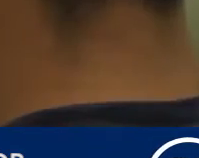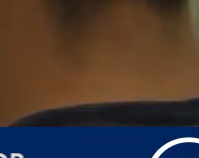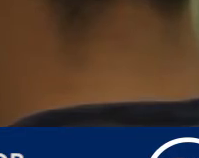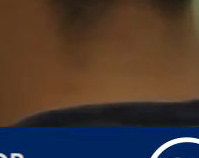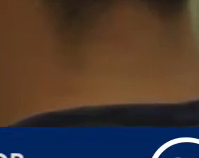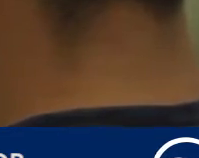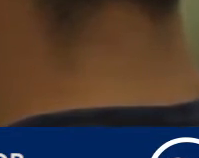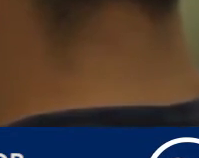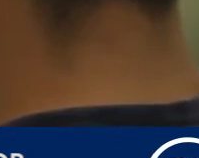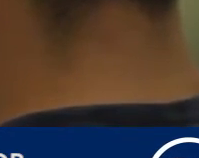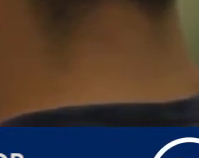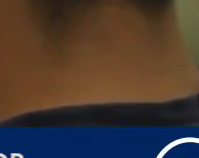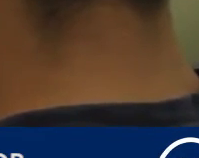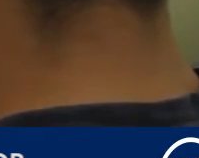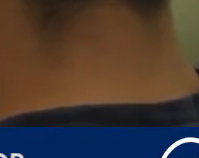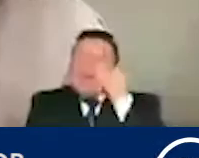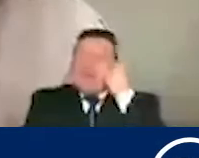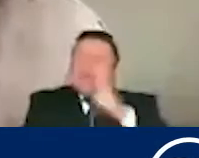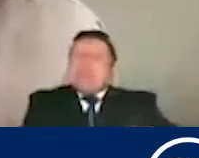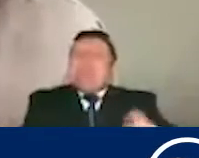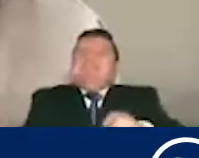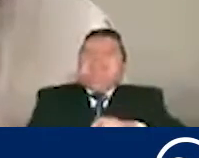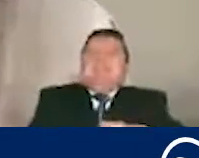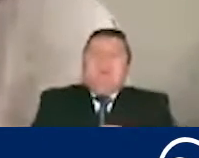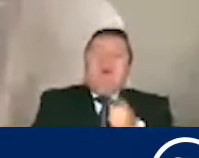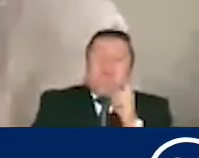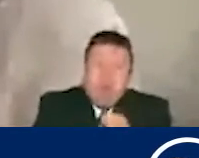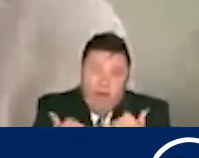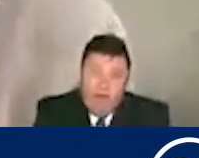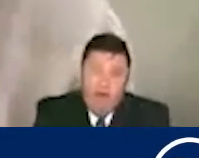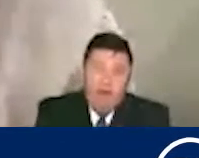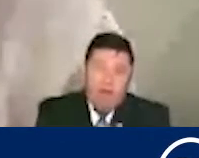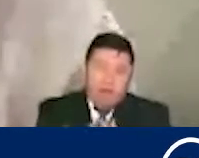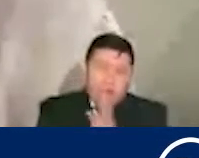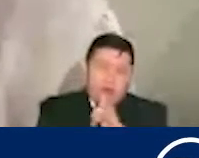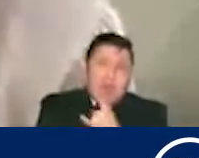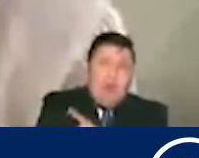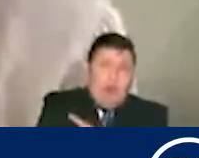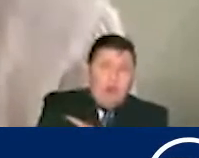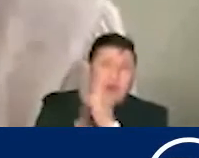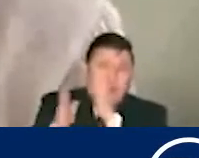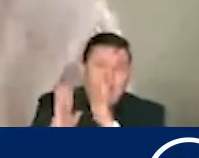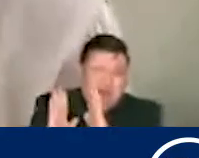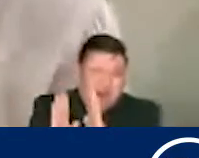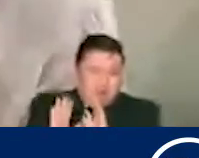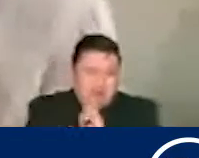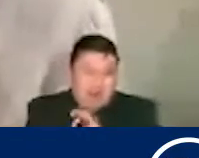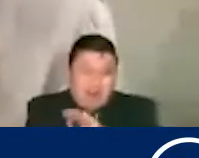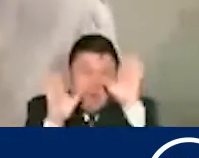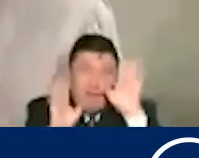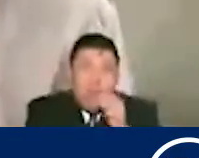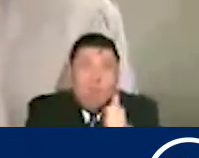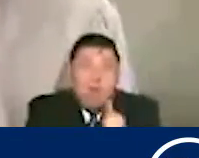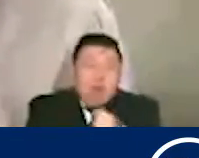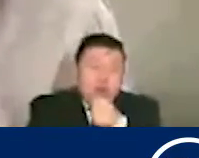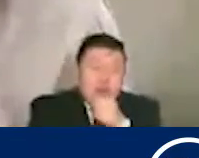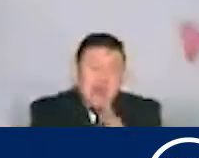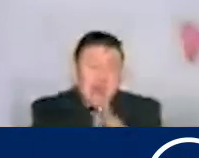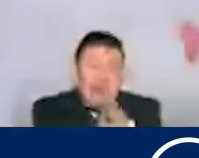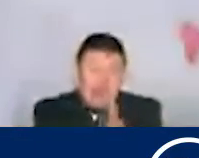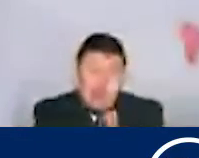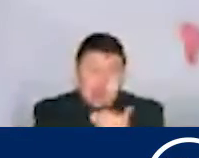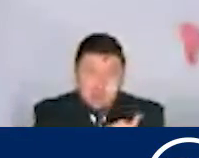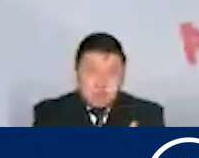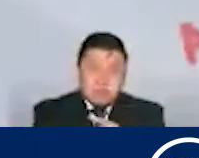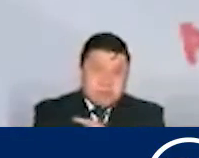privados y de instituciones de educación superior. A quien ahora me voy a pasar a dar el detalle. Yo diría que la primera noticia para la educación